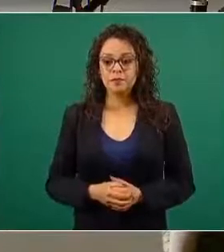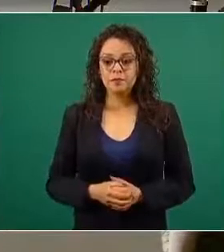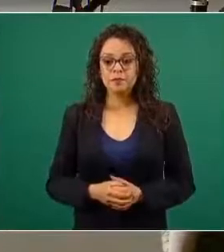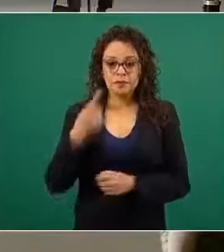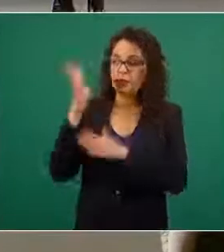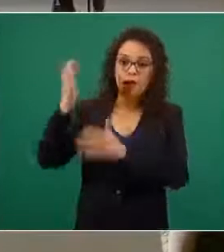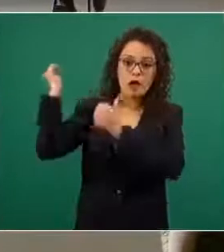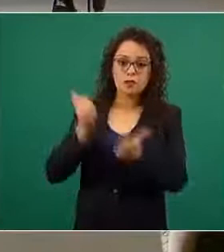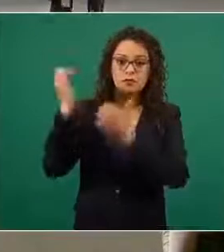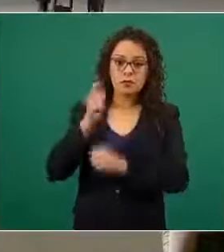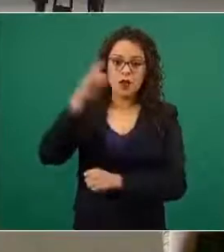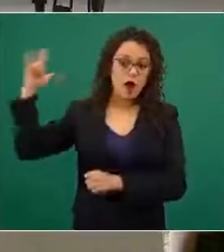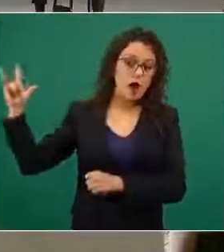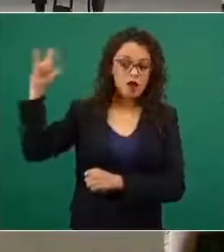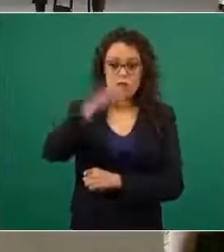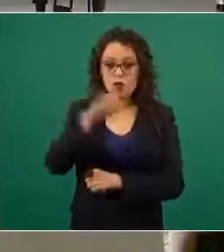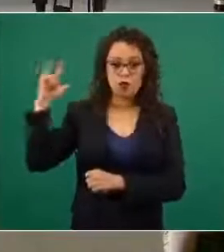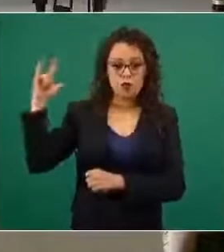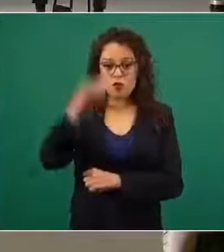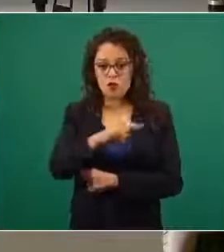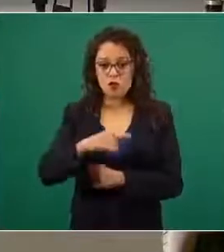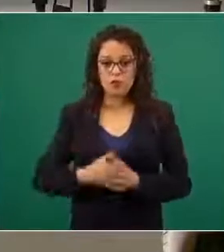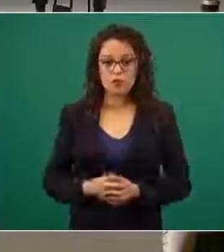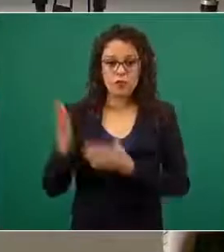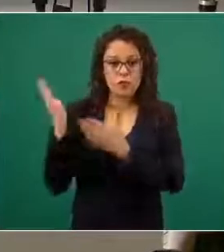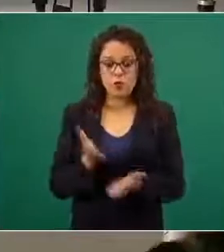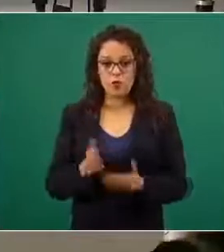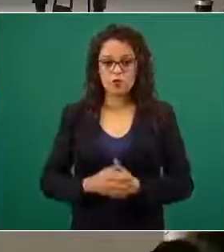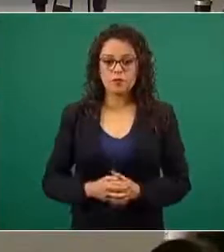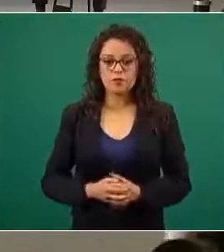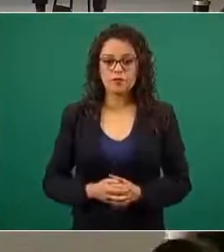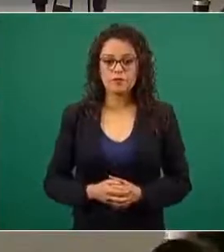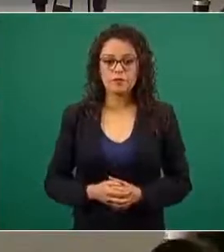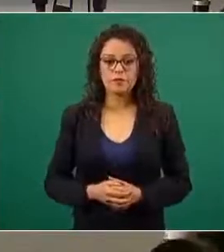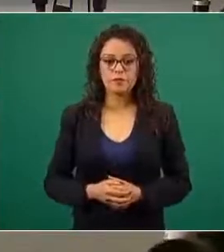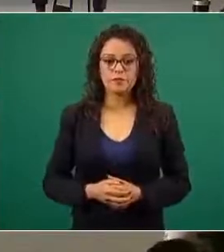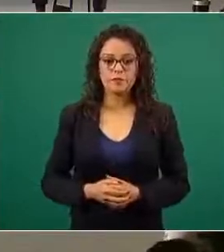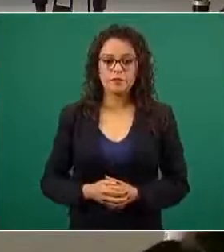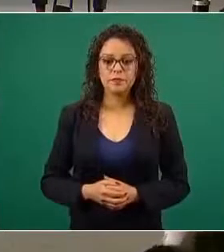los aviones. Bueno,